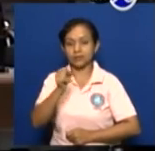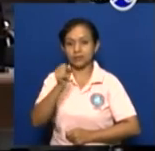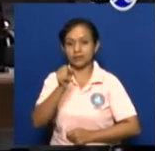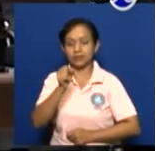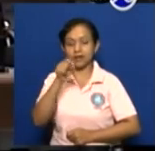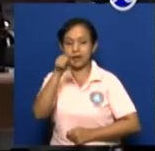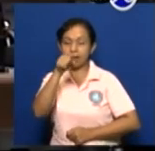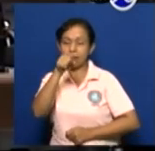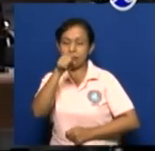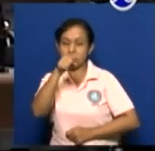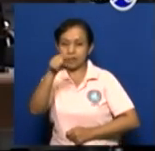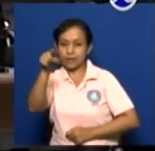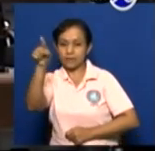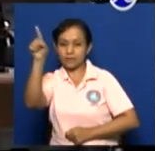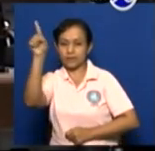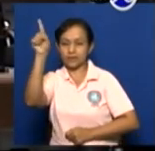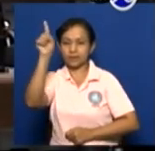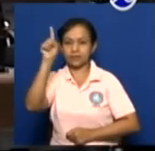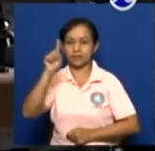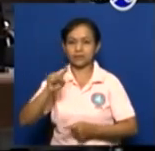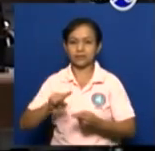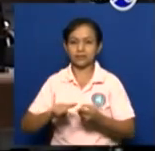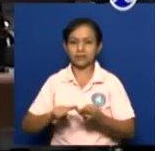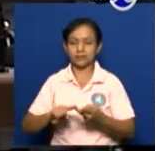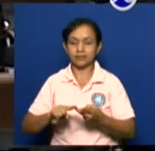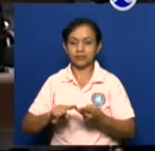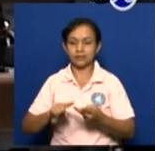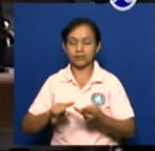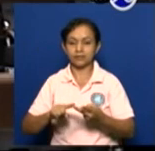va el general y